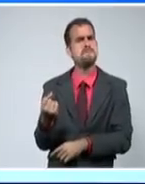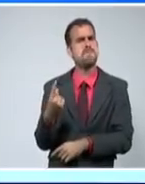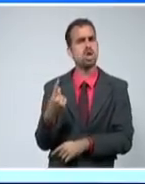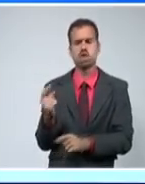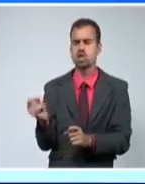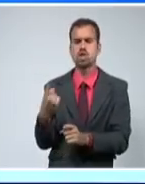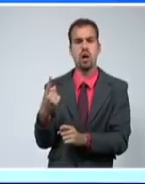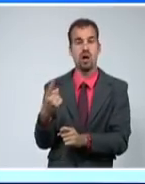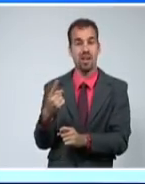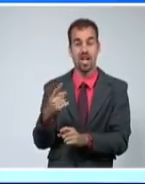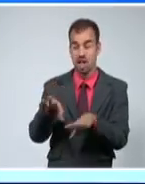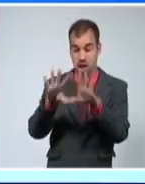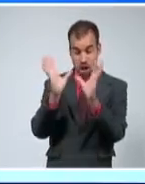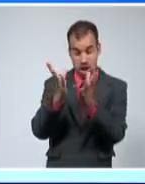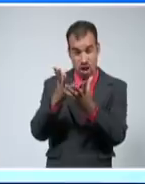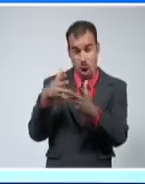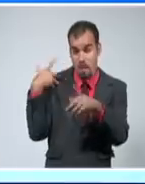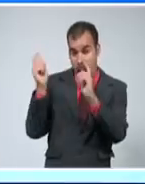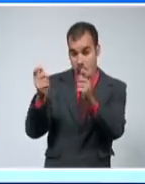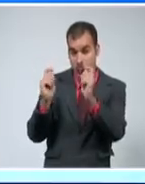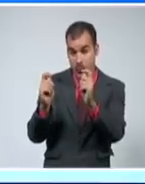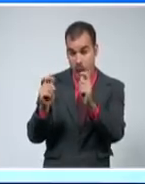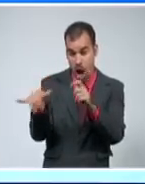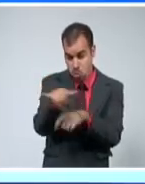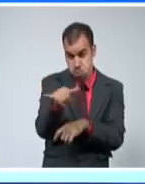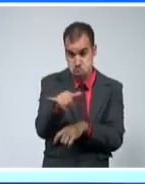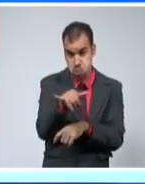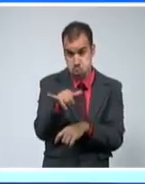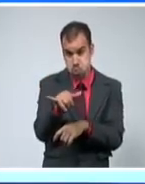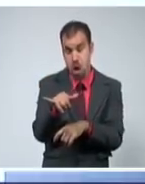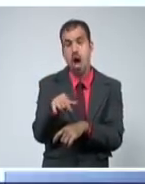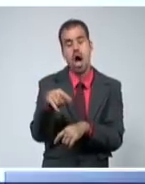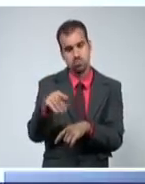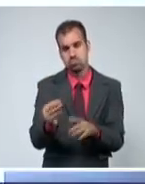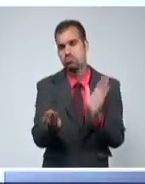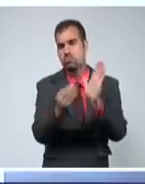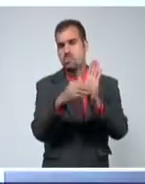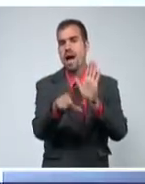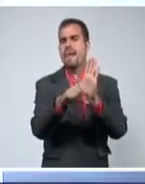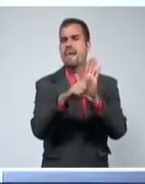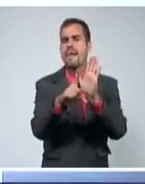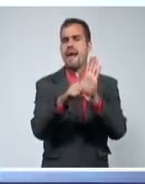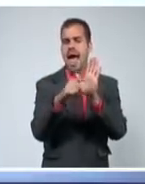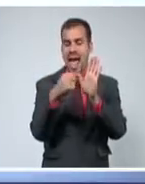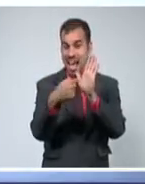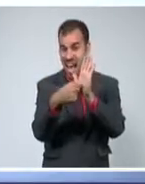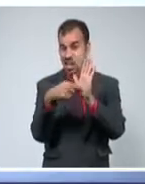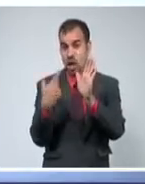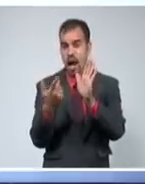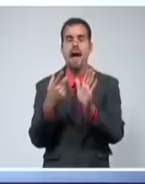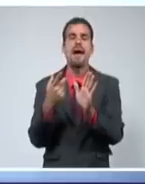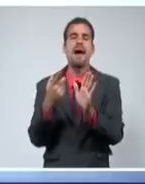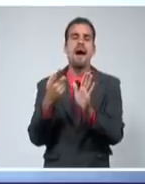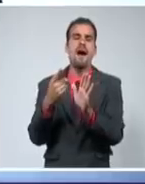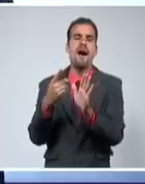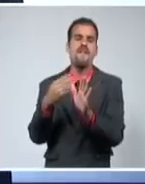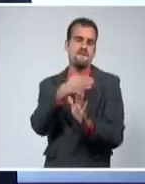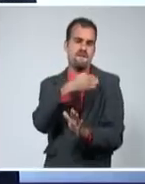de este tipo están concebidas que les parece en los manuales de las fuerzas armadas de los eeuu de los cuales hemos estado hablando